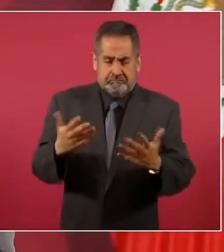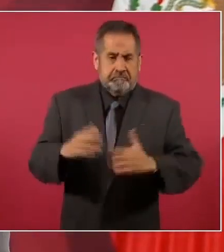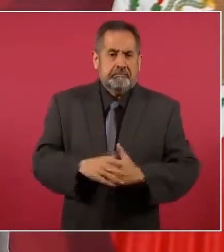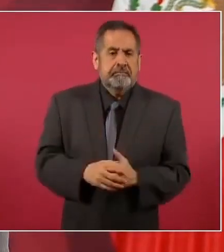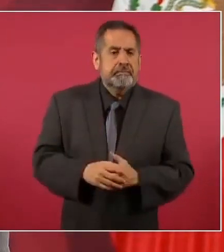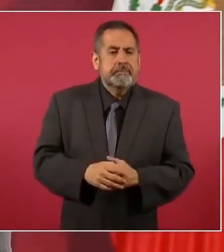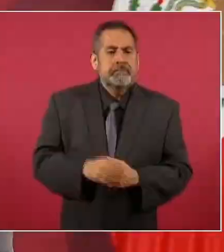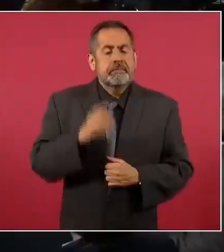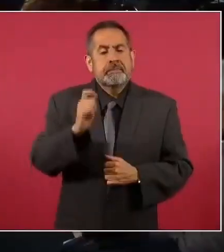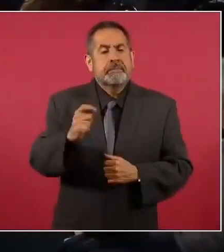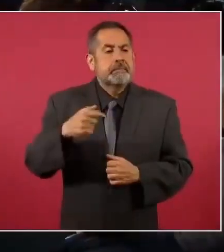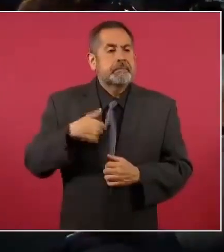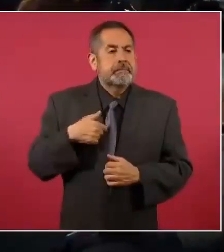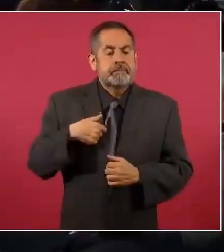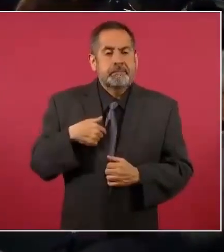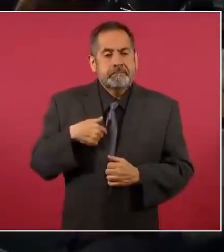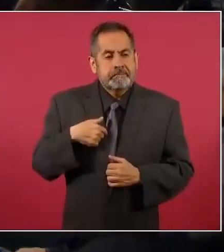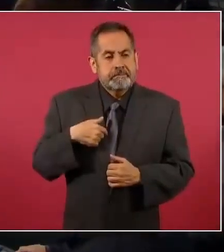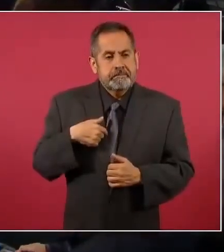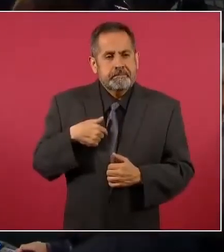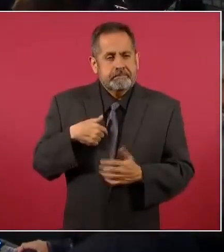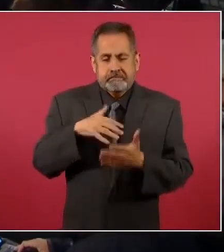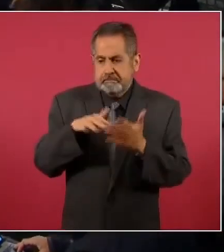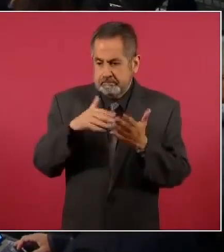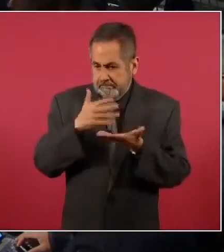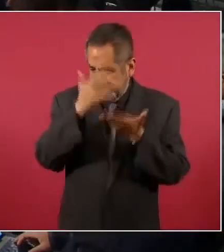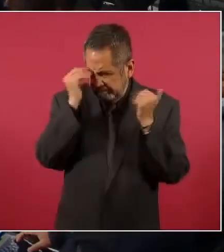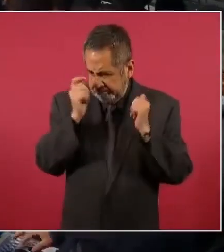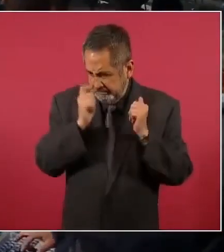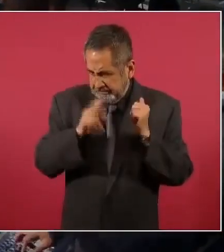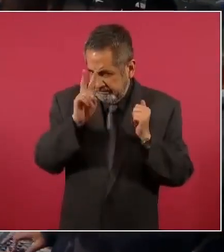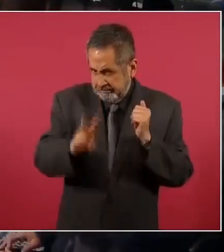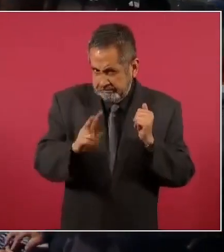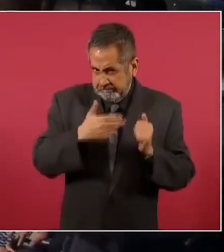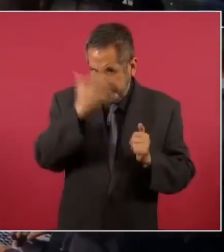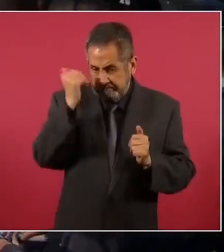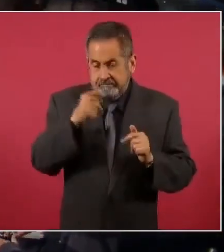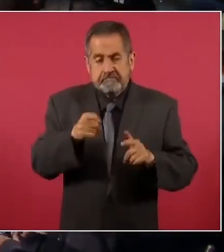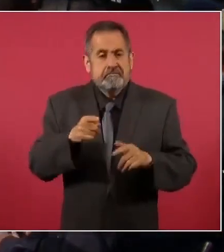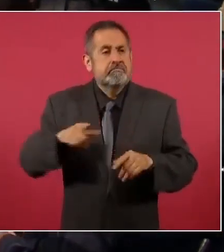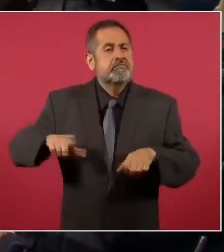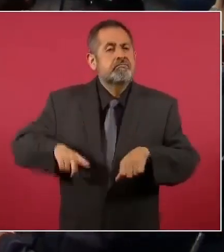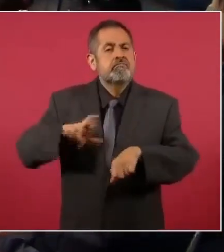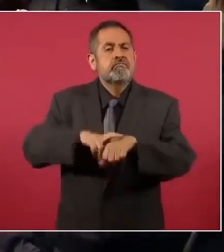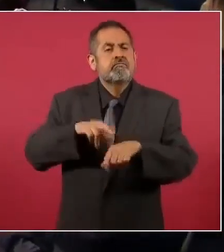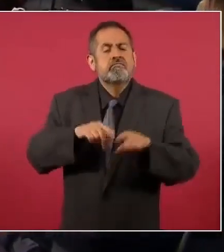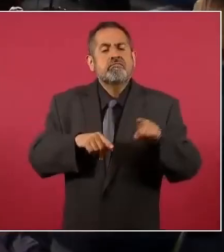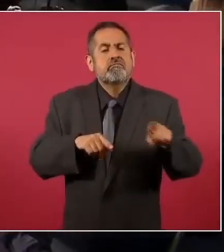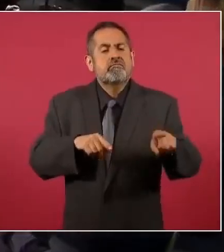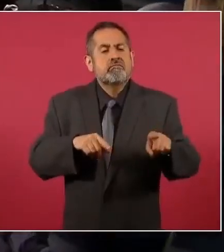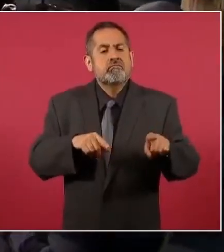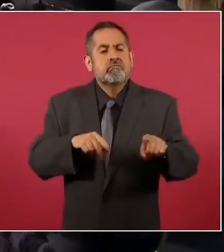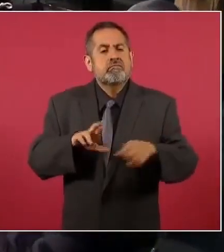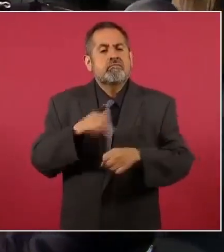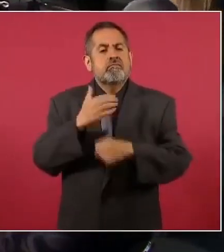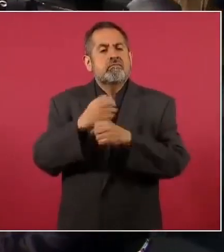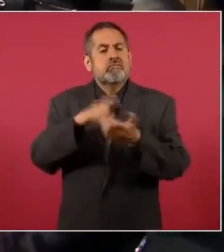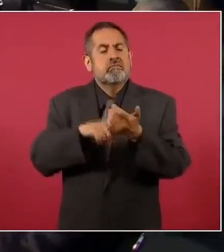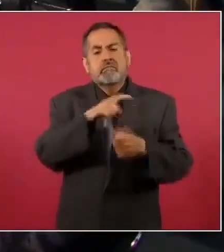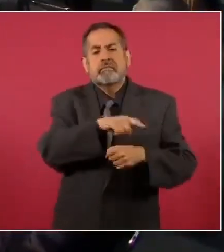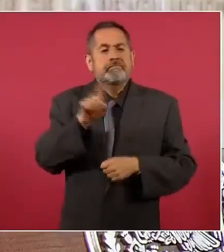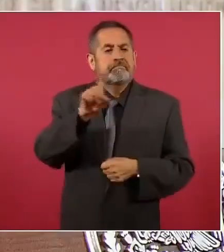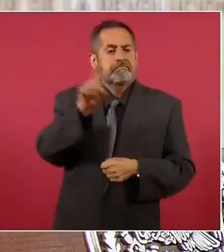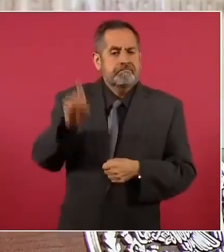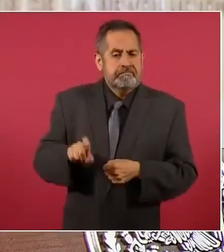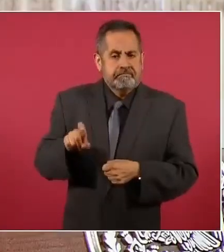Estaba yo leyendo, no sé si sea cierto, de que el gobernador republicano de Texas,